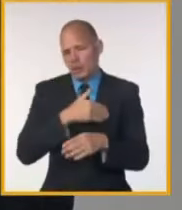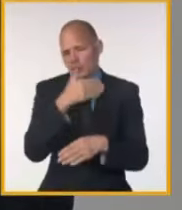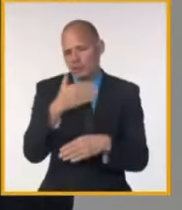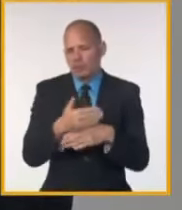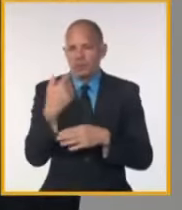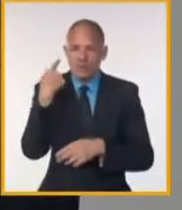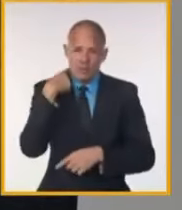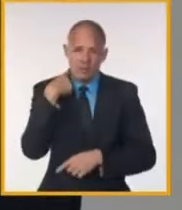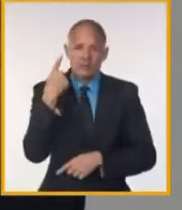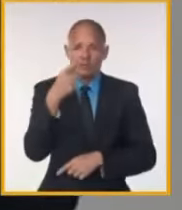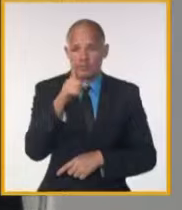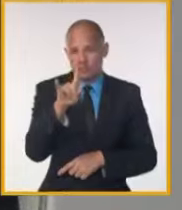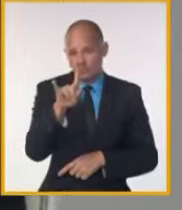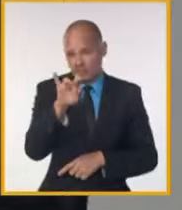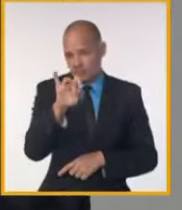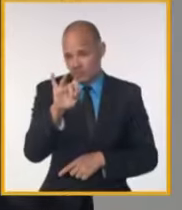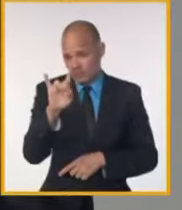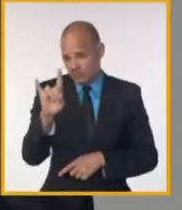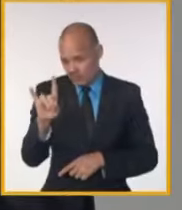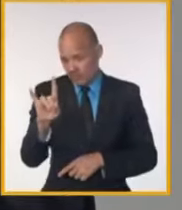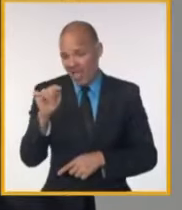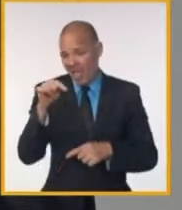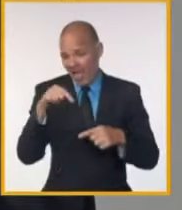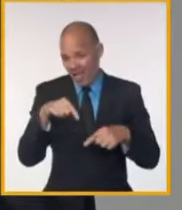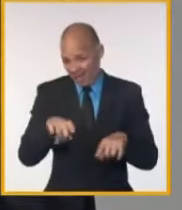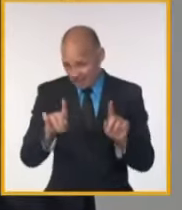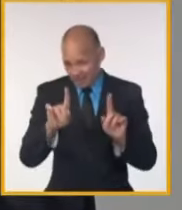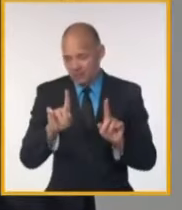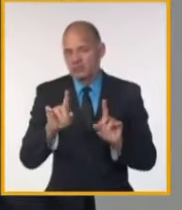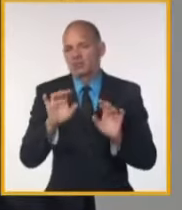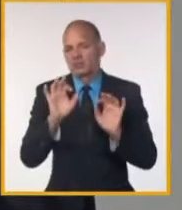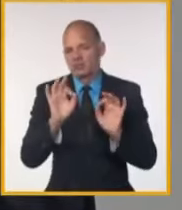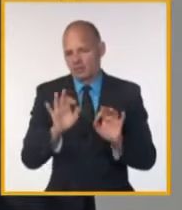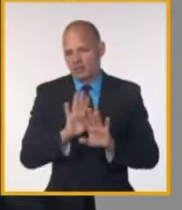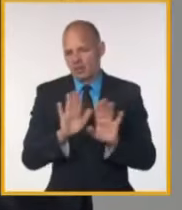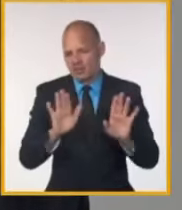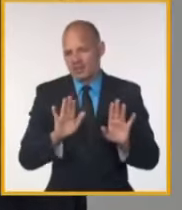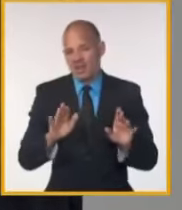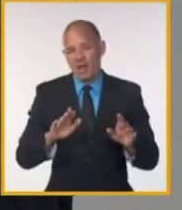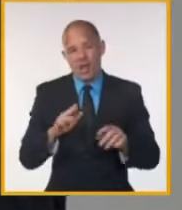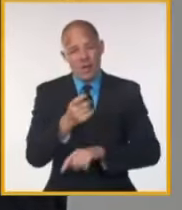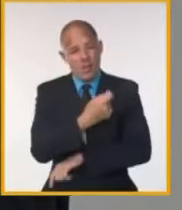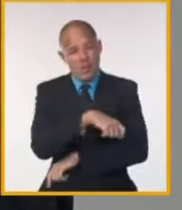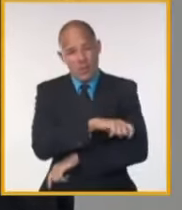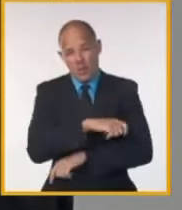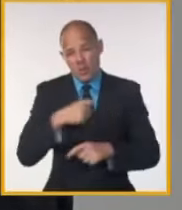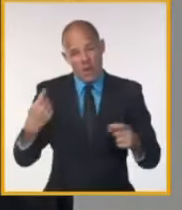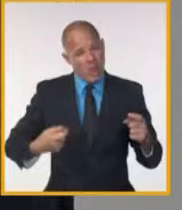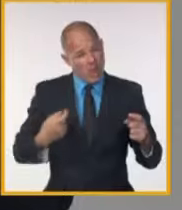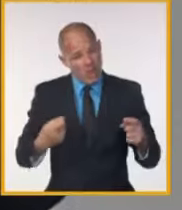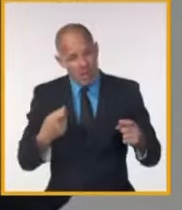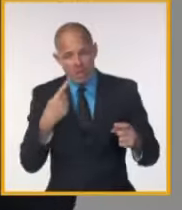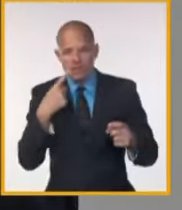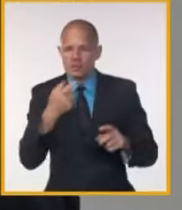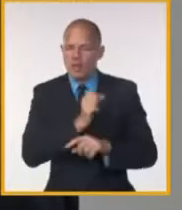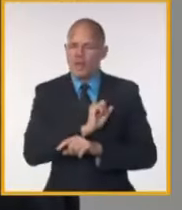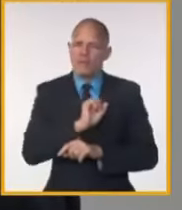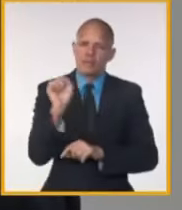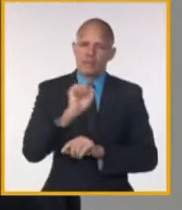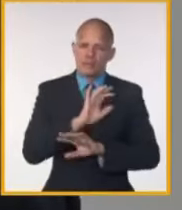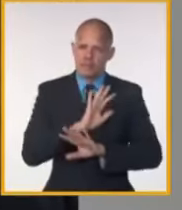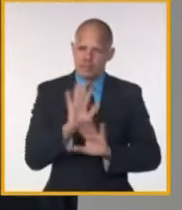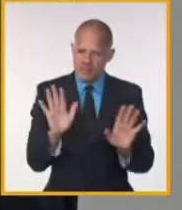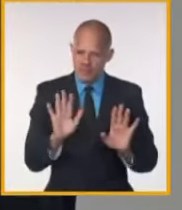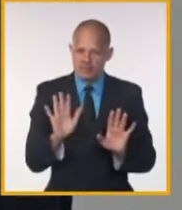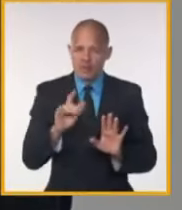dictadura es que el pueblo iraní logra derrocar a ese régimen y y el derrocamiento del régimen